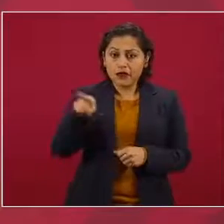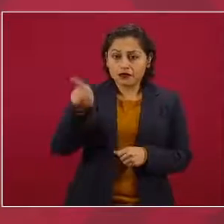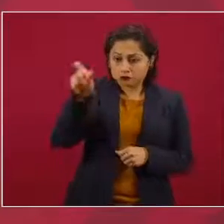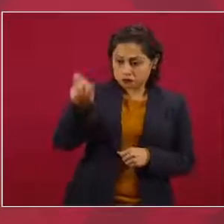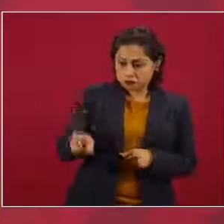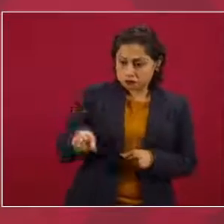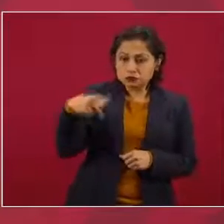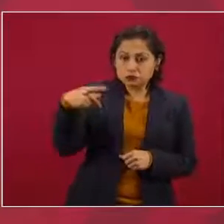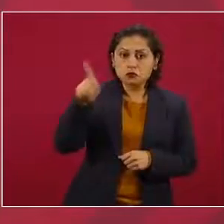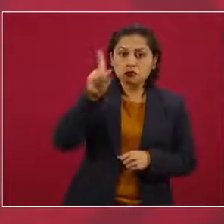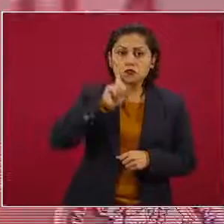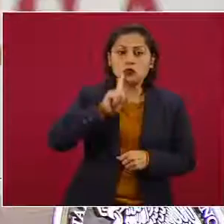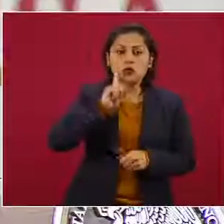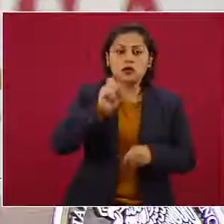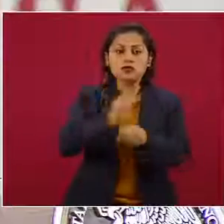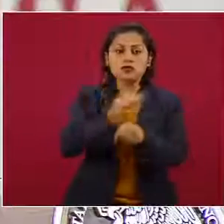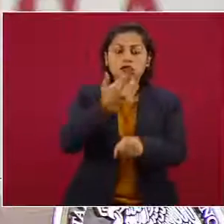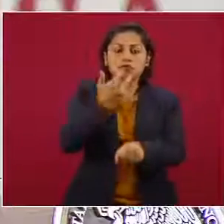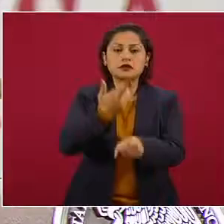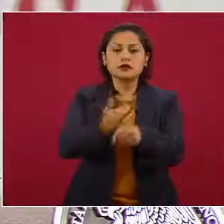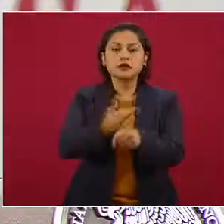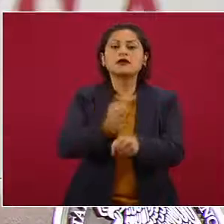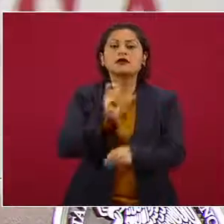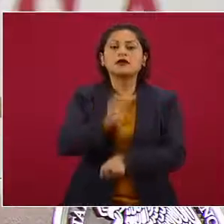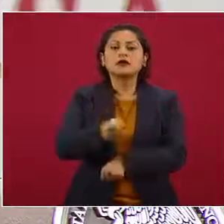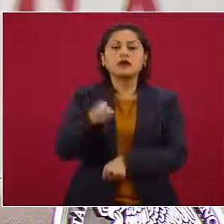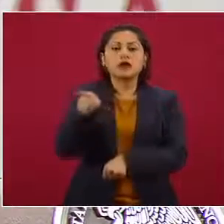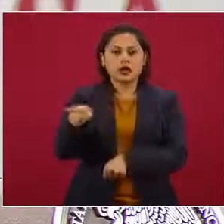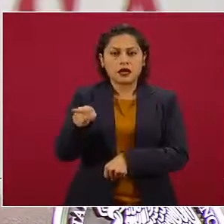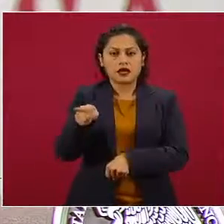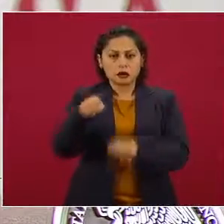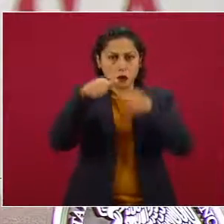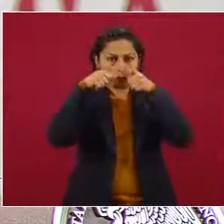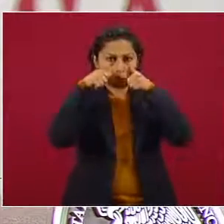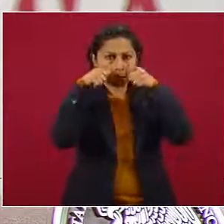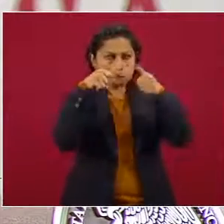comprometida con la lucha de las mujeres.